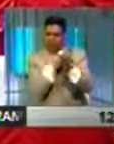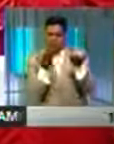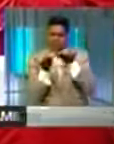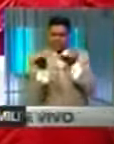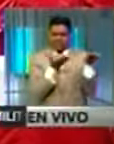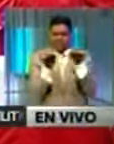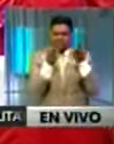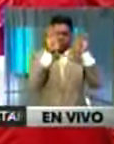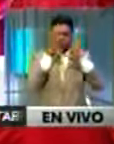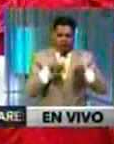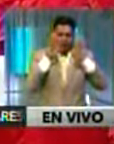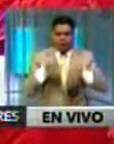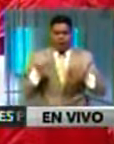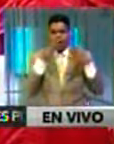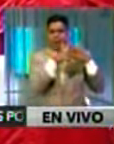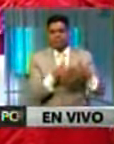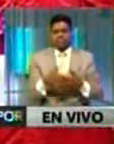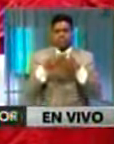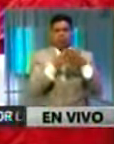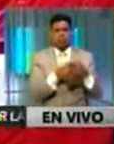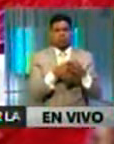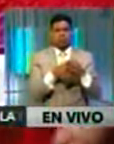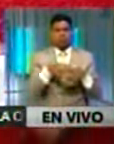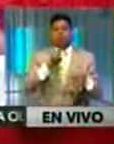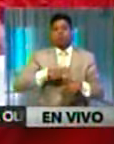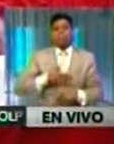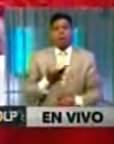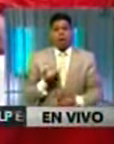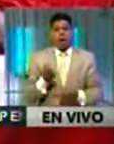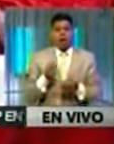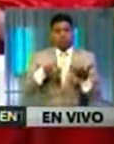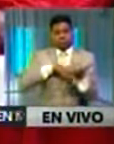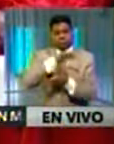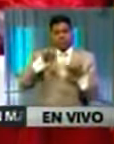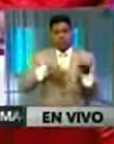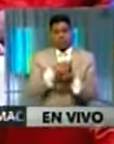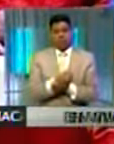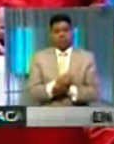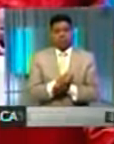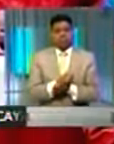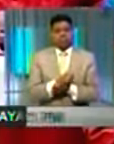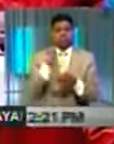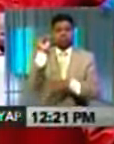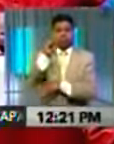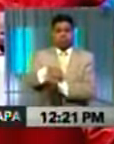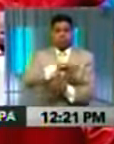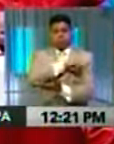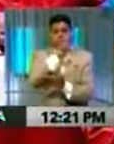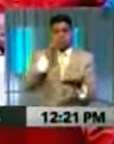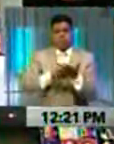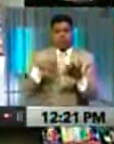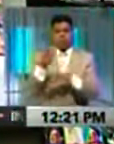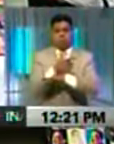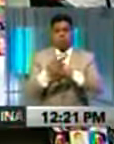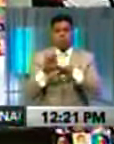pretender desestabilizar un pueblo, tumbar un gobierno y acabar con las esperanzas de un